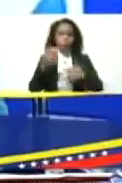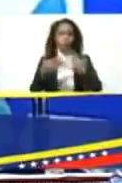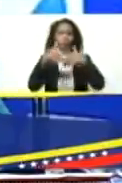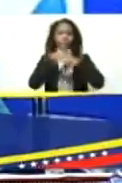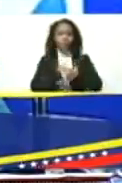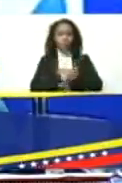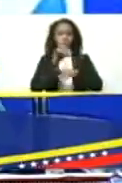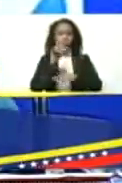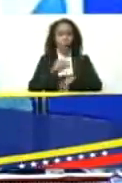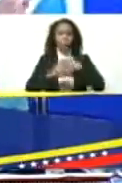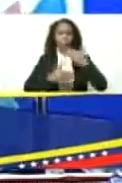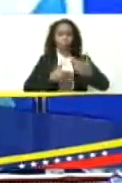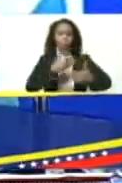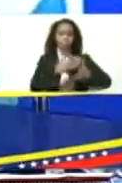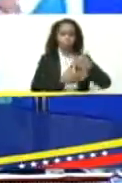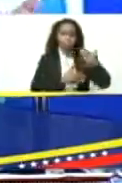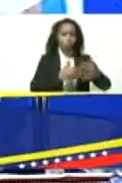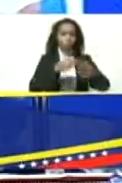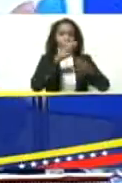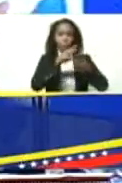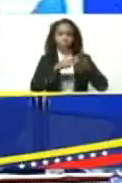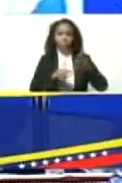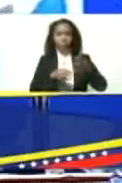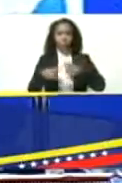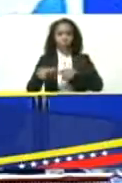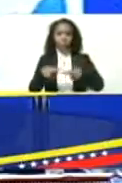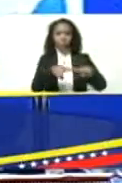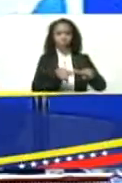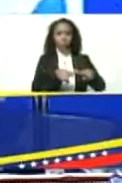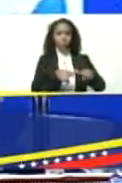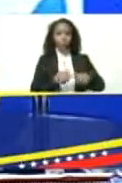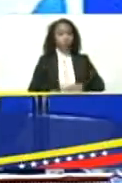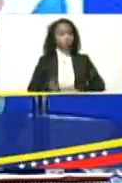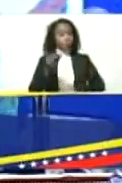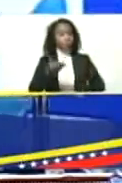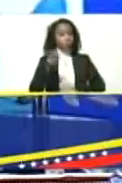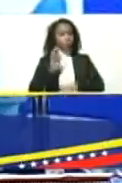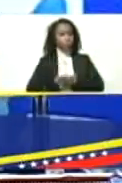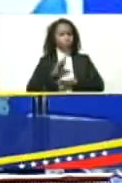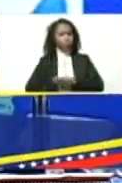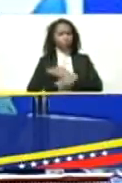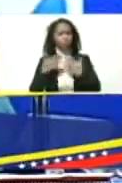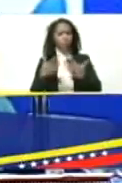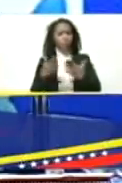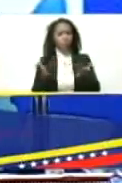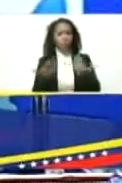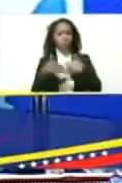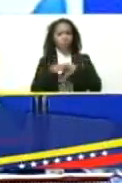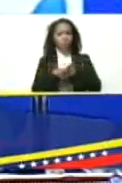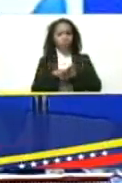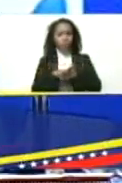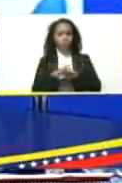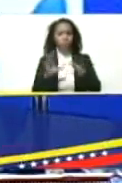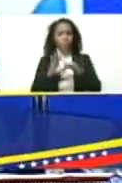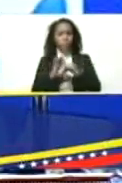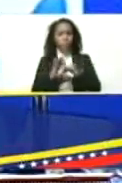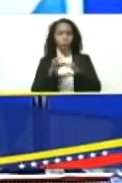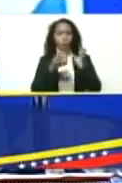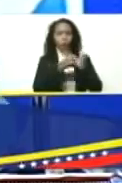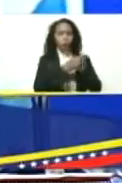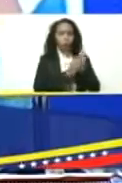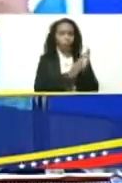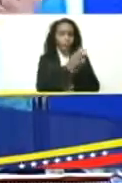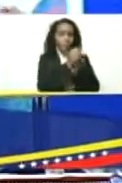incorporando progresivamente productos por sectores. Es muy importante porque combina el motor de los